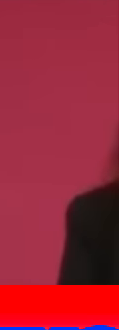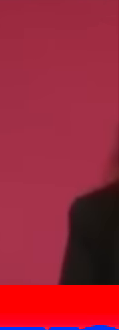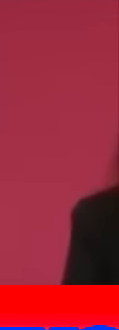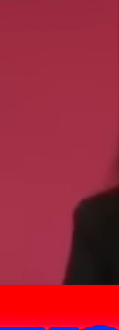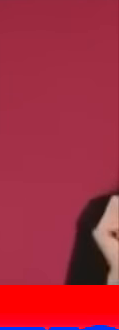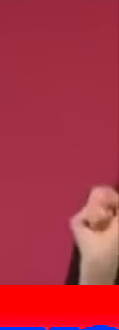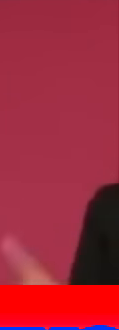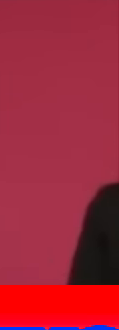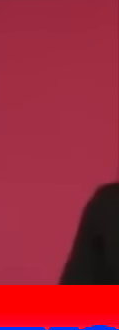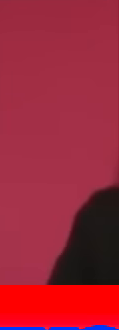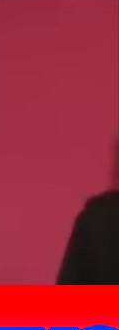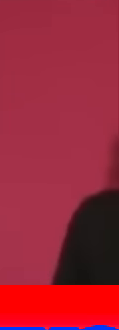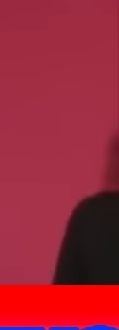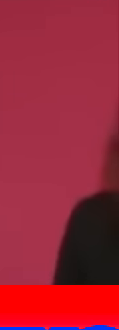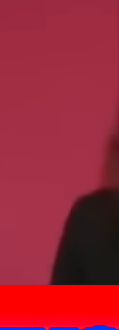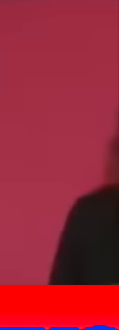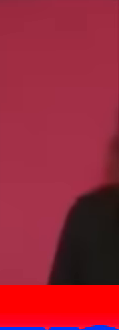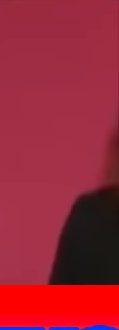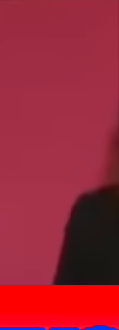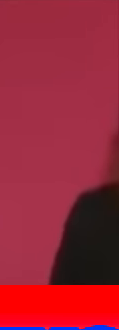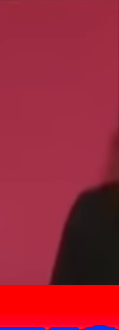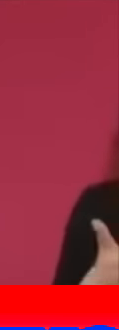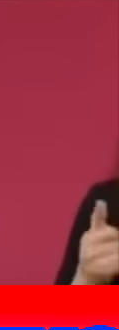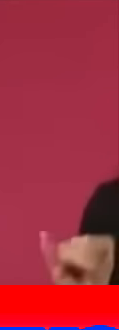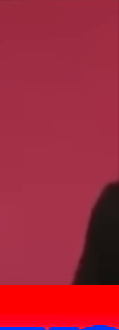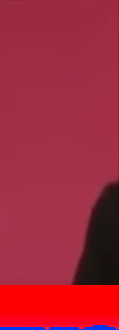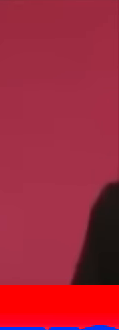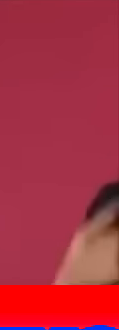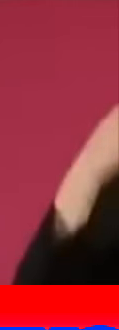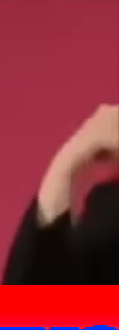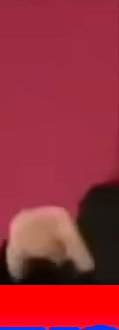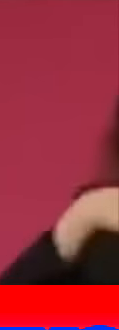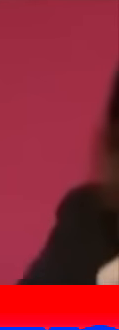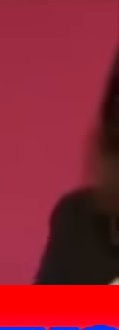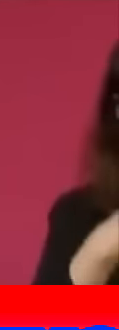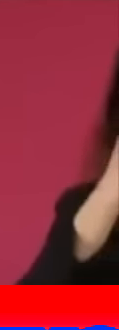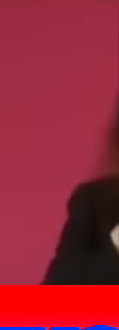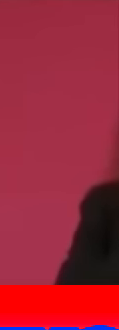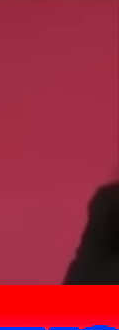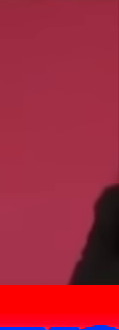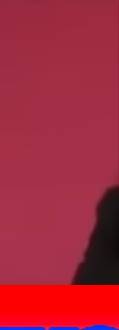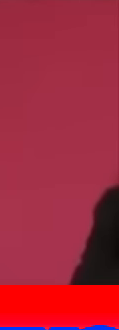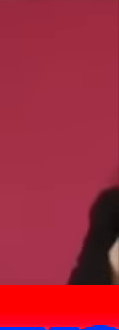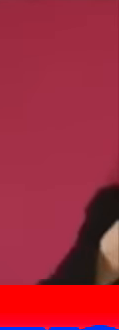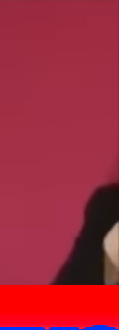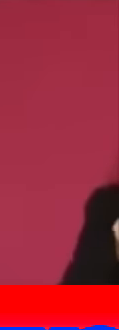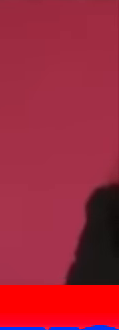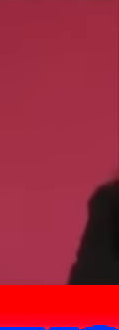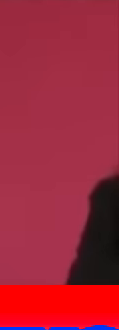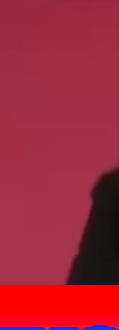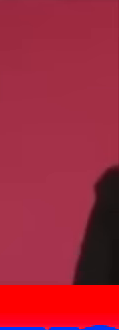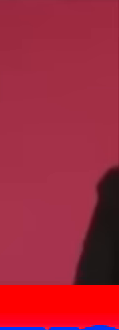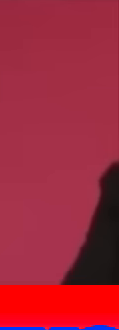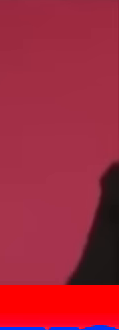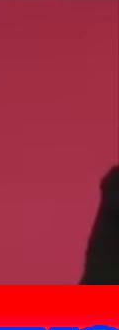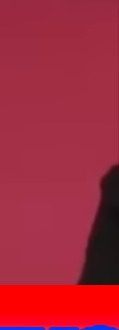el que se amparen para que yo no los mencione y ellos puedan, fíjense,